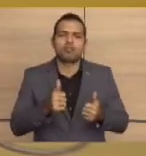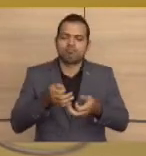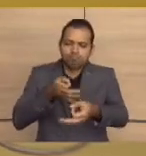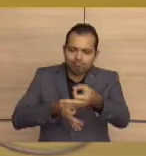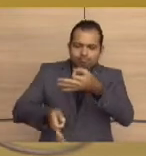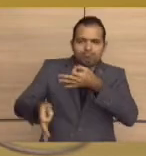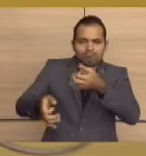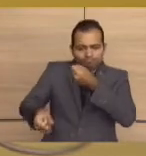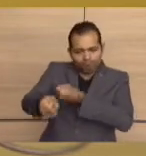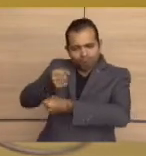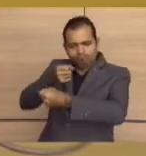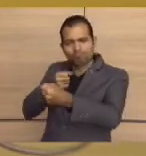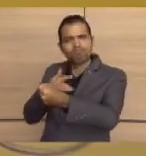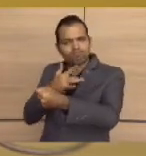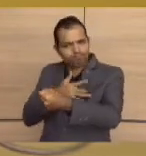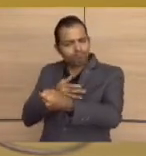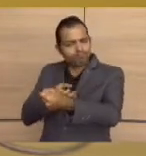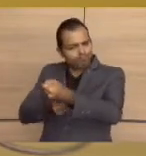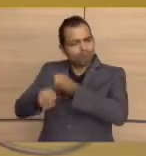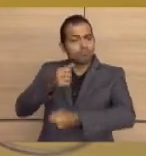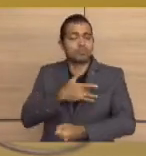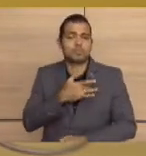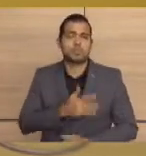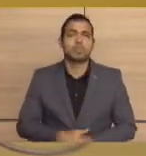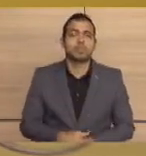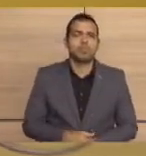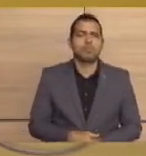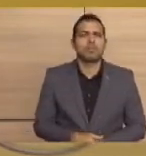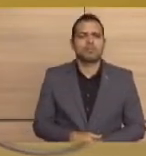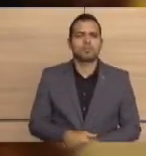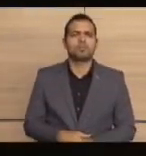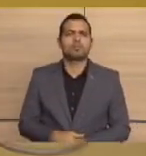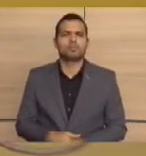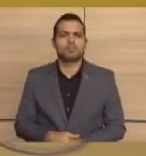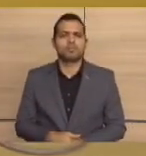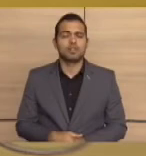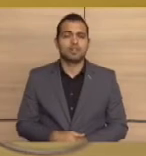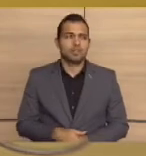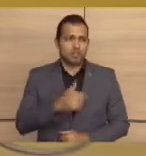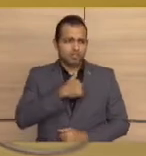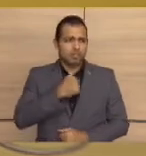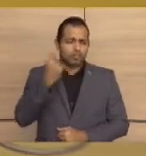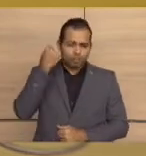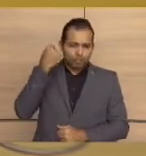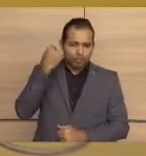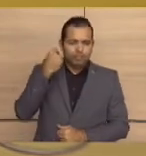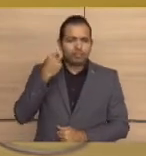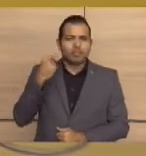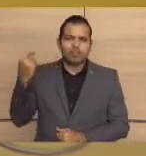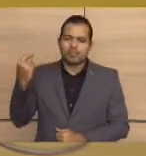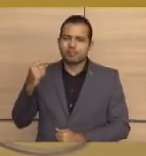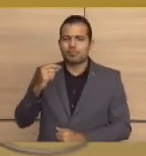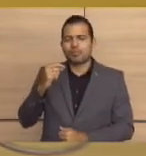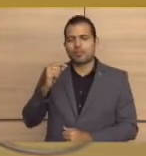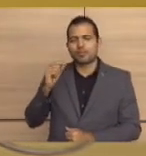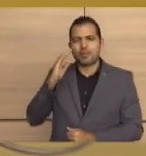el fútbol como tal es que el primer juguete de una mujer es un bebé y el primer juguete de un